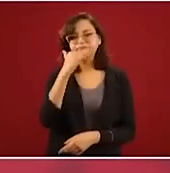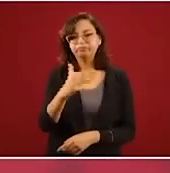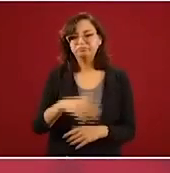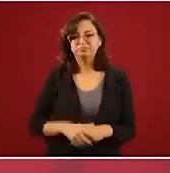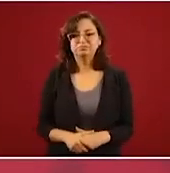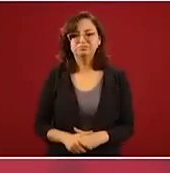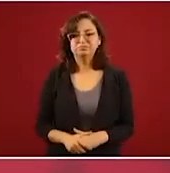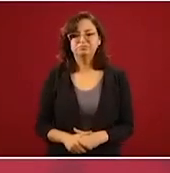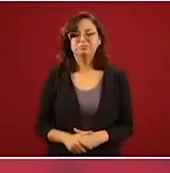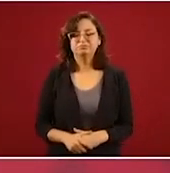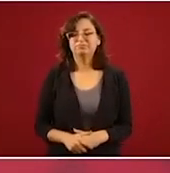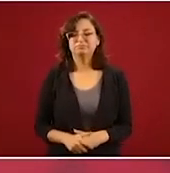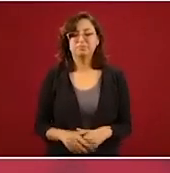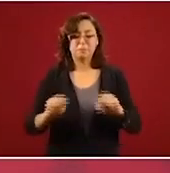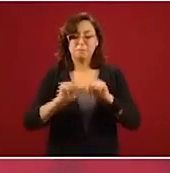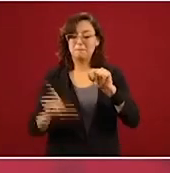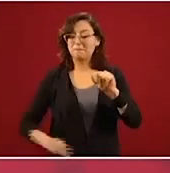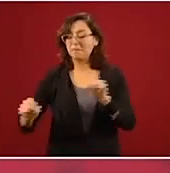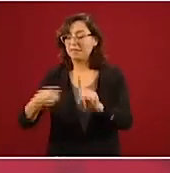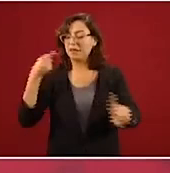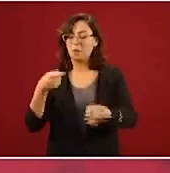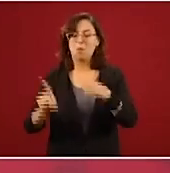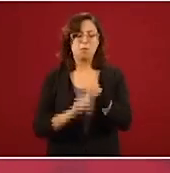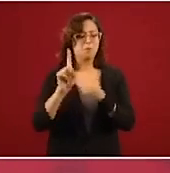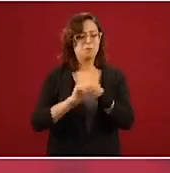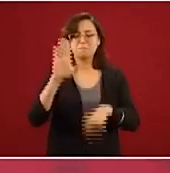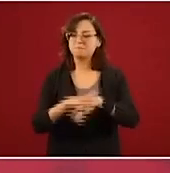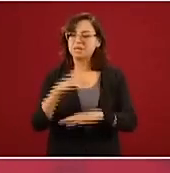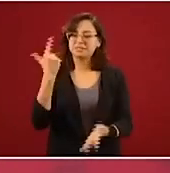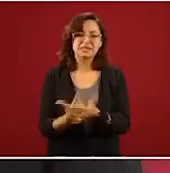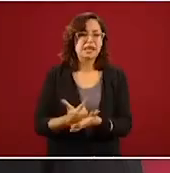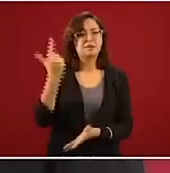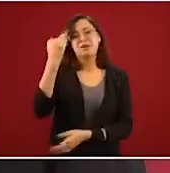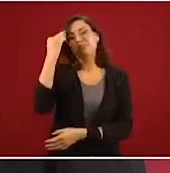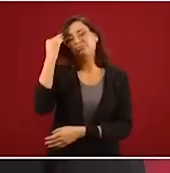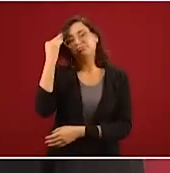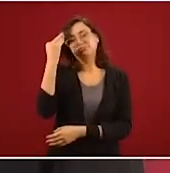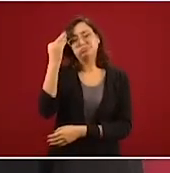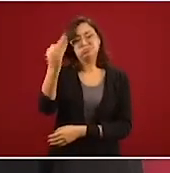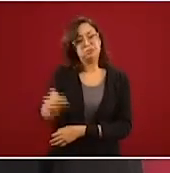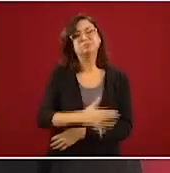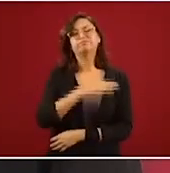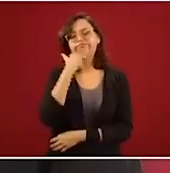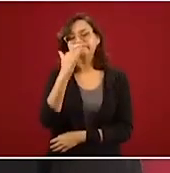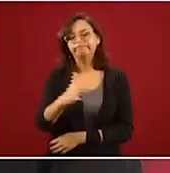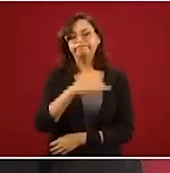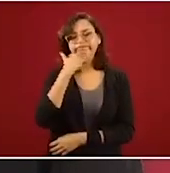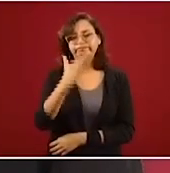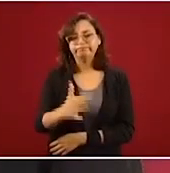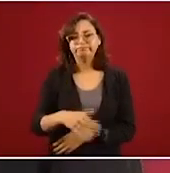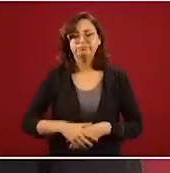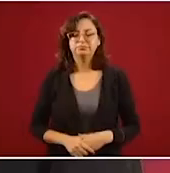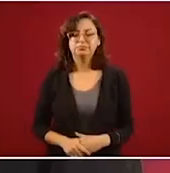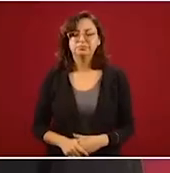El principal problema de México fue por mucho tiempo la corrupción.